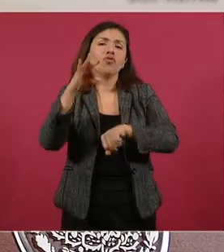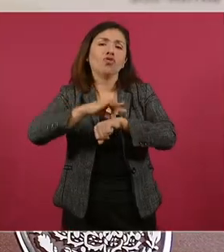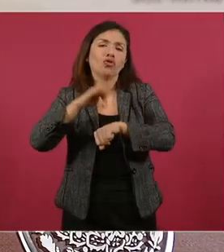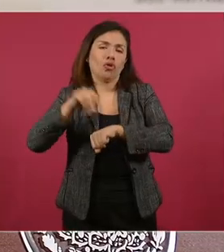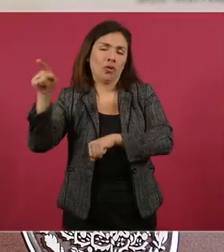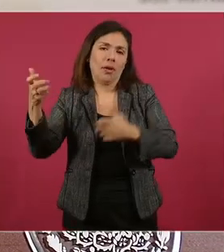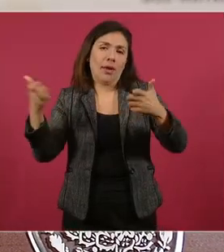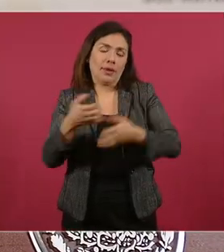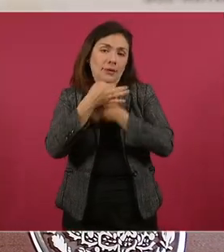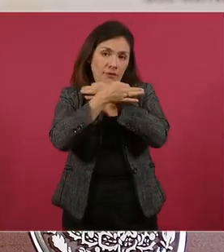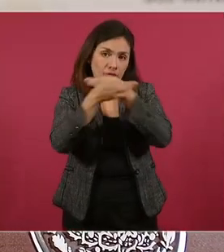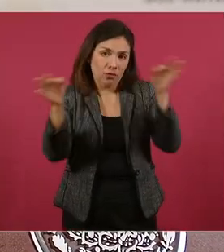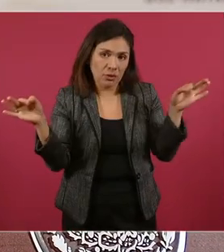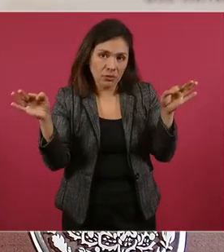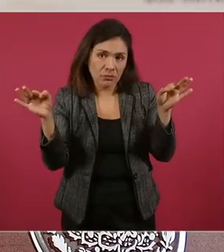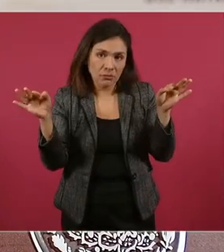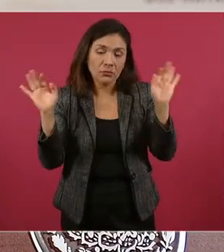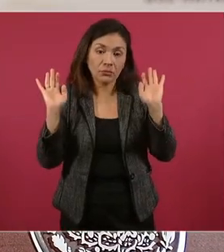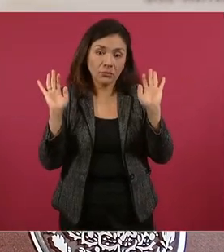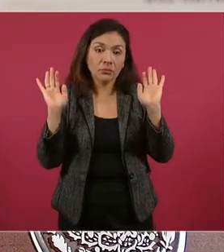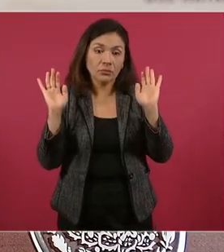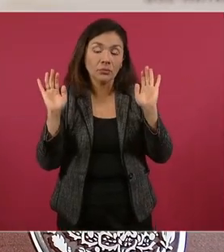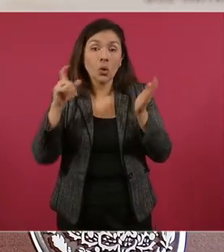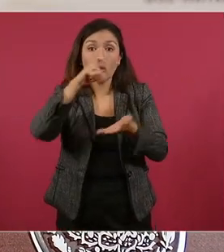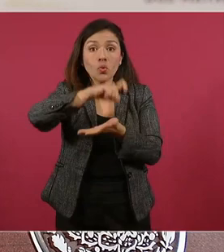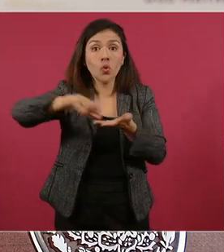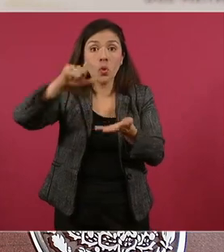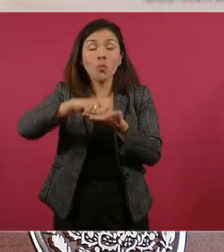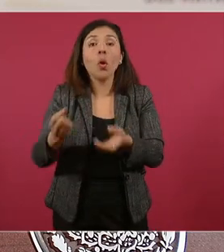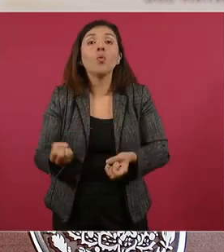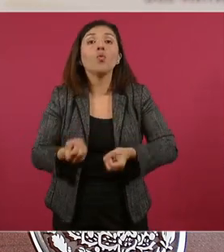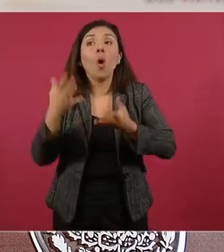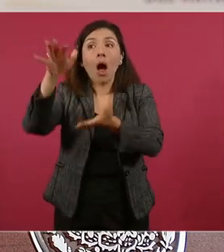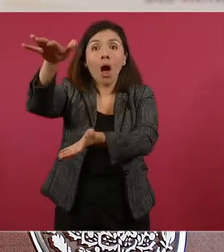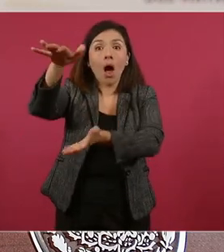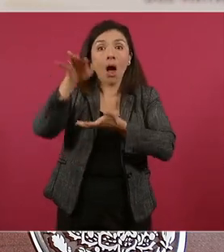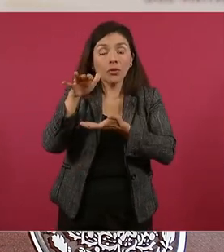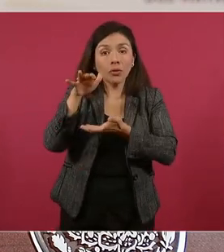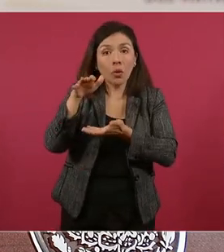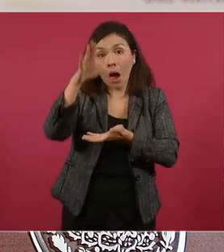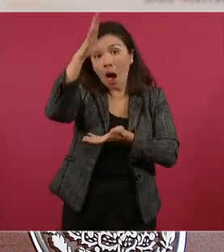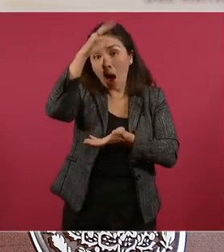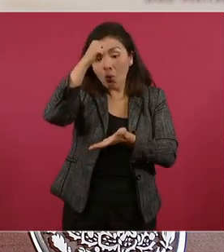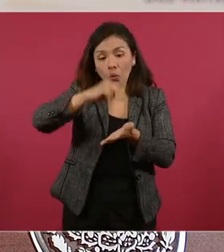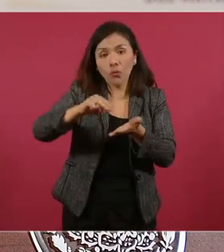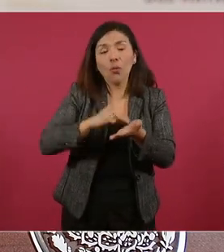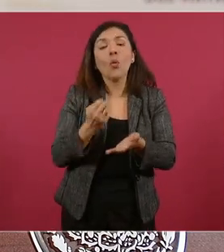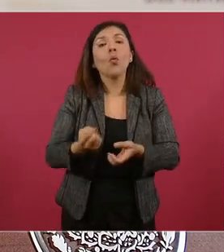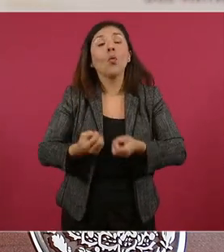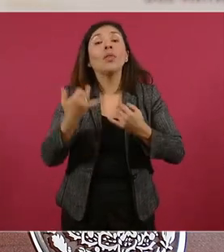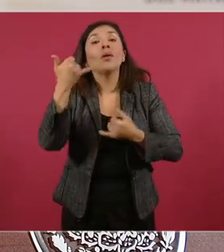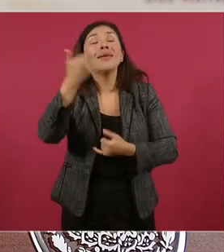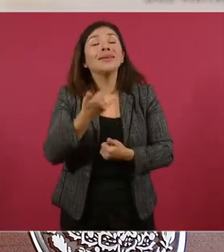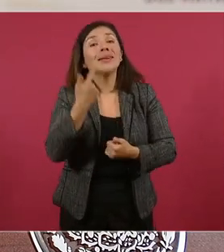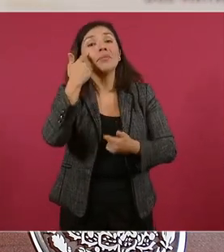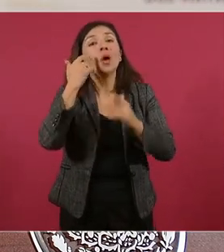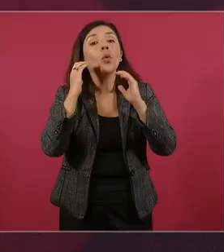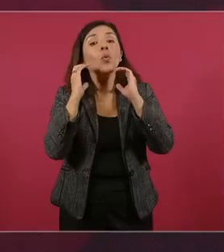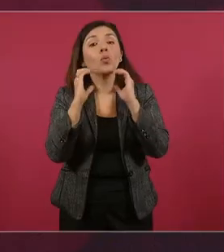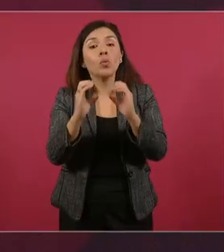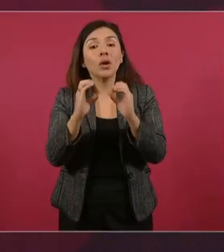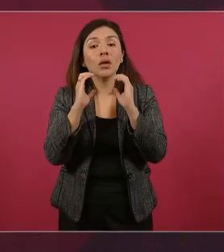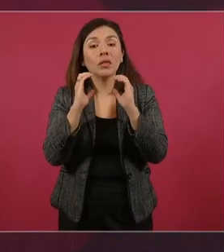Bien. Cuánto se adquirió, cuánto es el compromiso y tener mucho cuidado